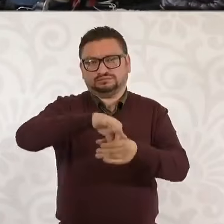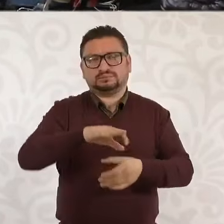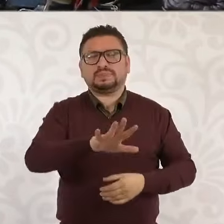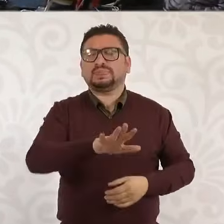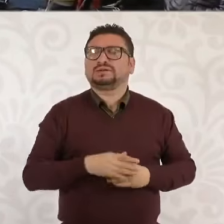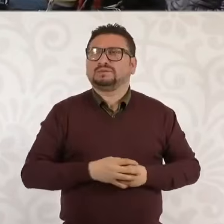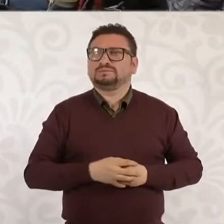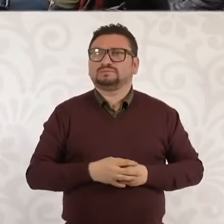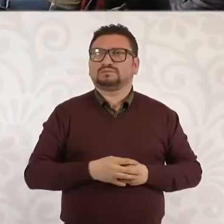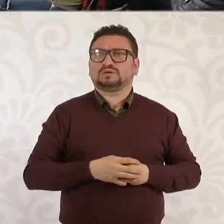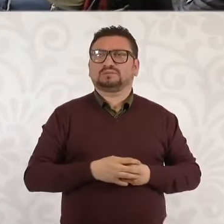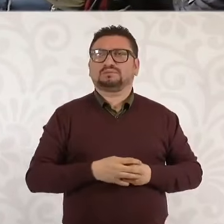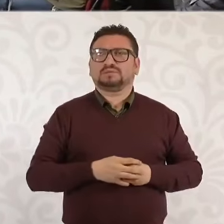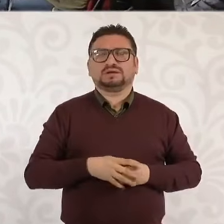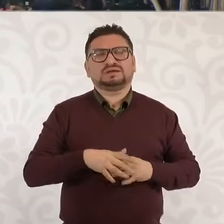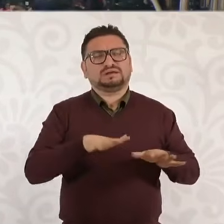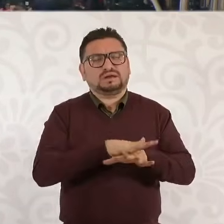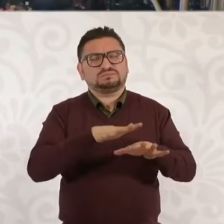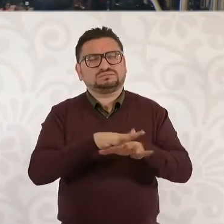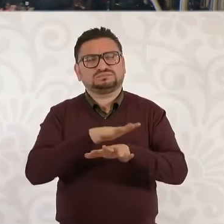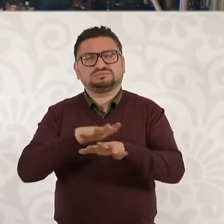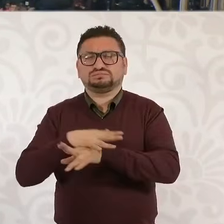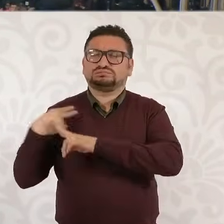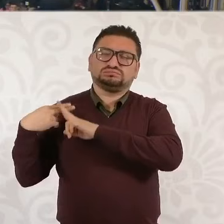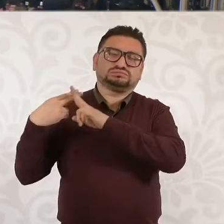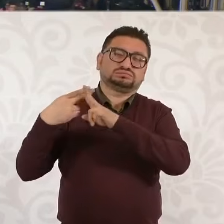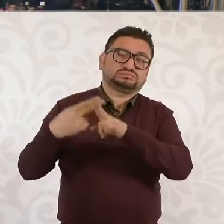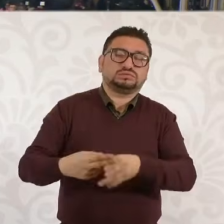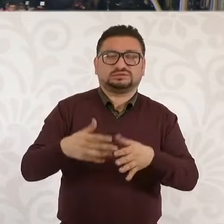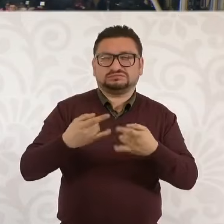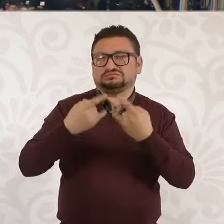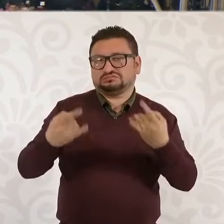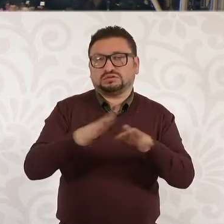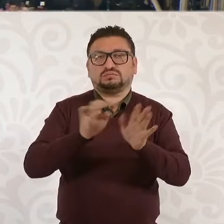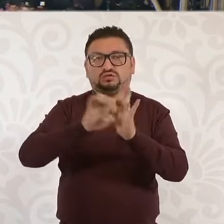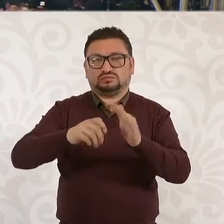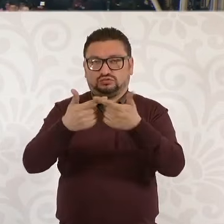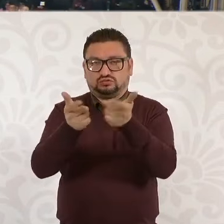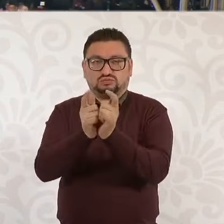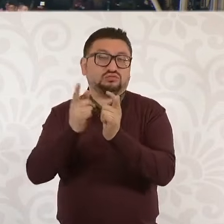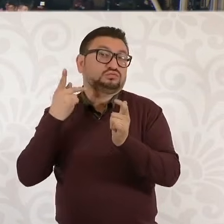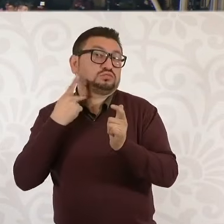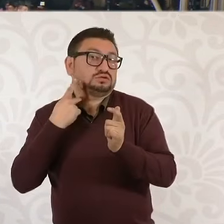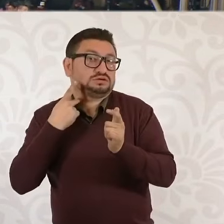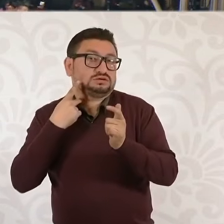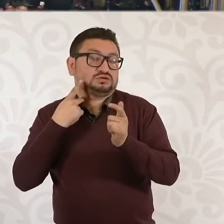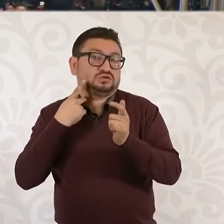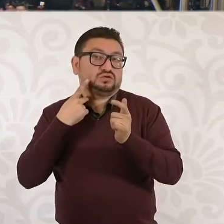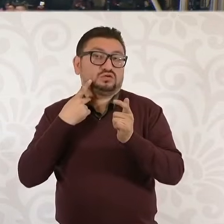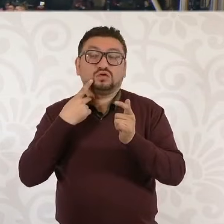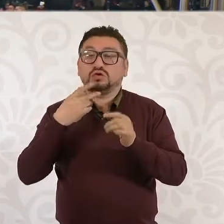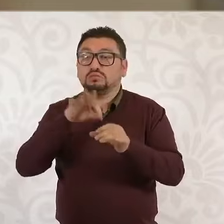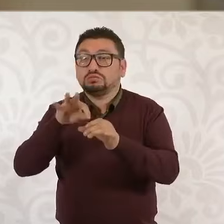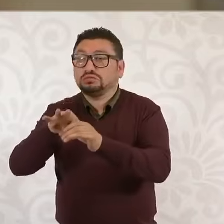y esos cambios han venido también con los años y varias reformas anteriores, cuando un partido pierde su registro principalmente por la